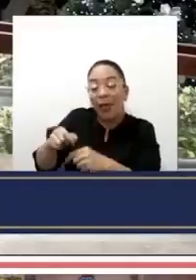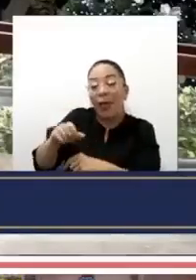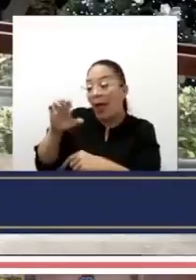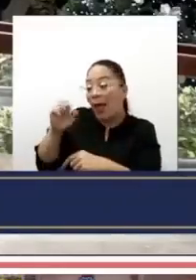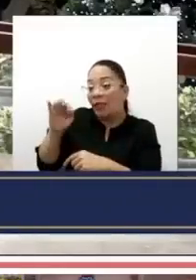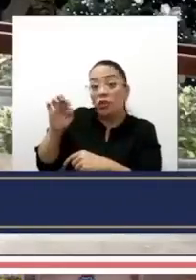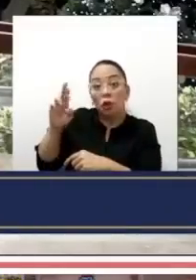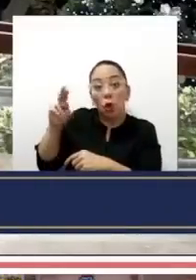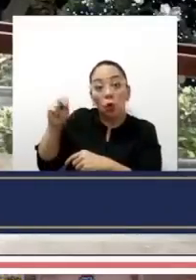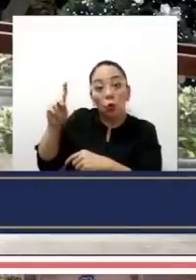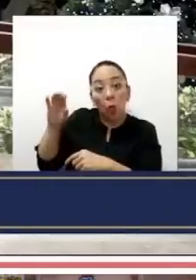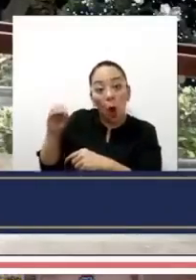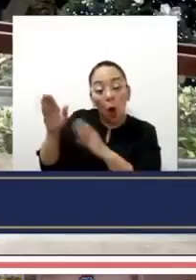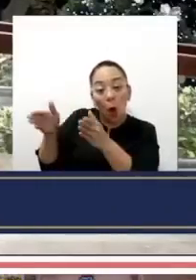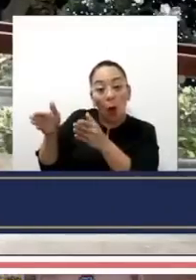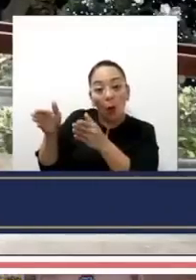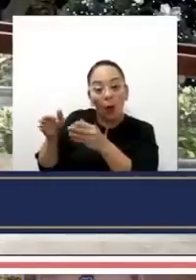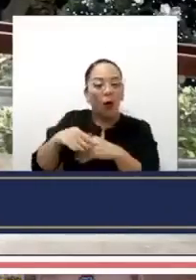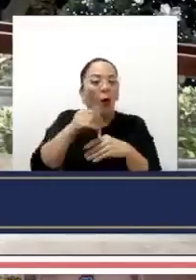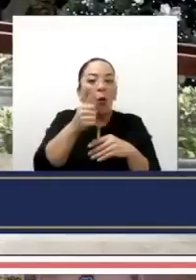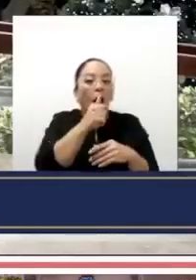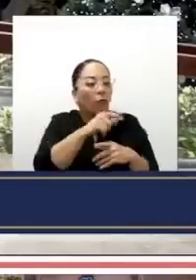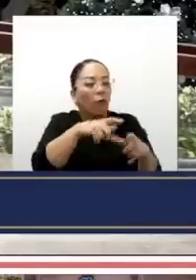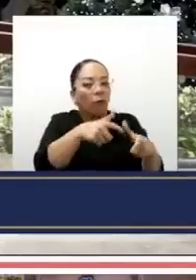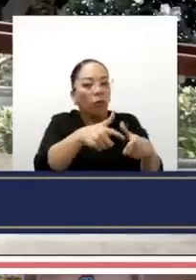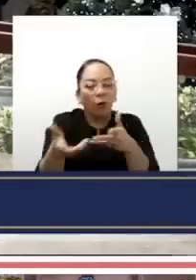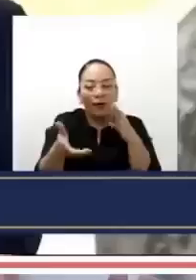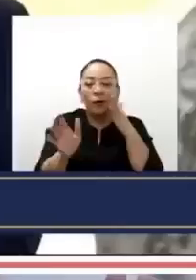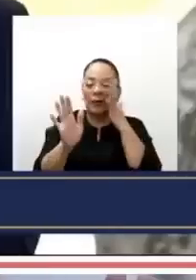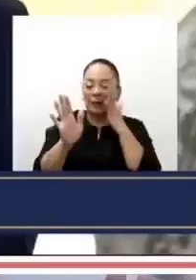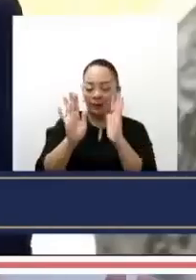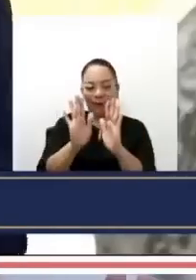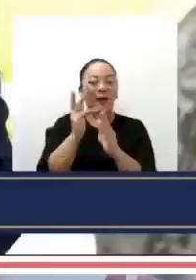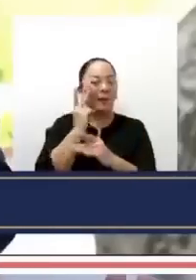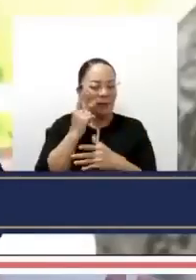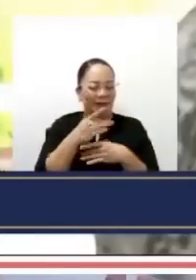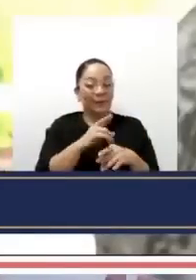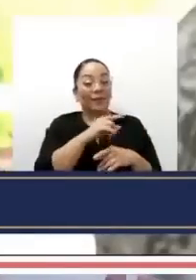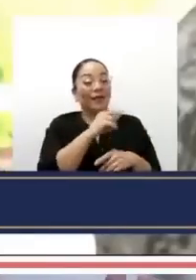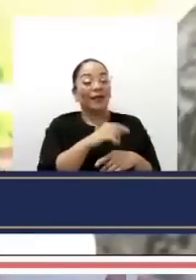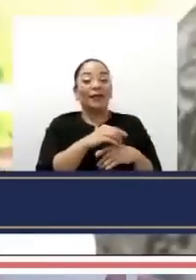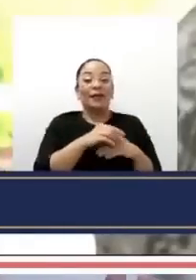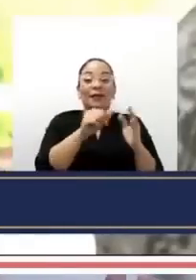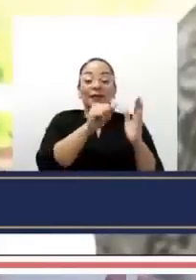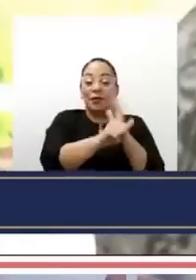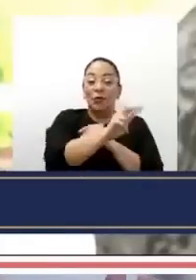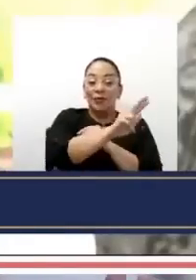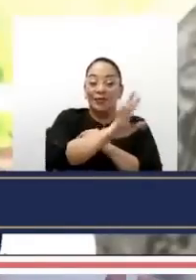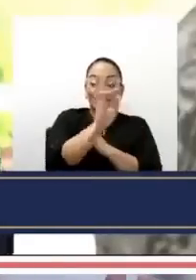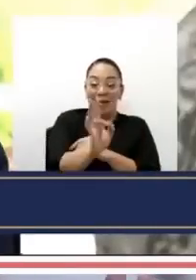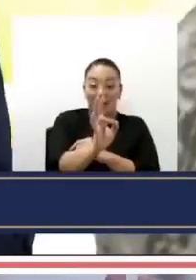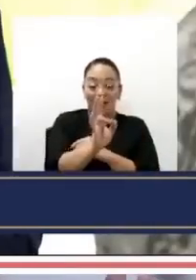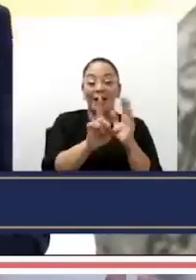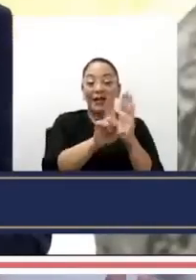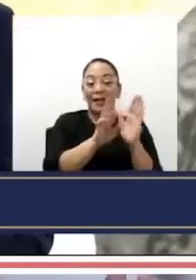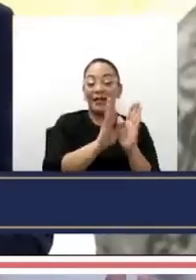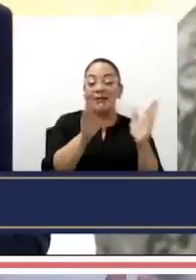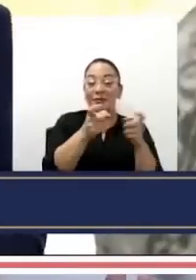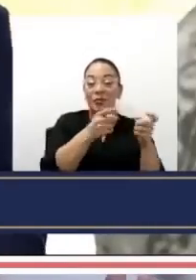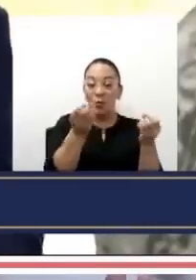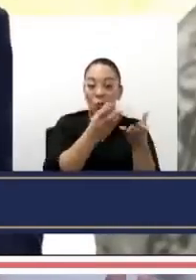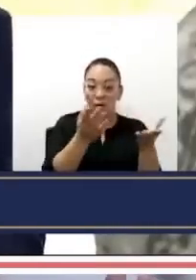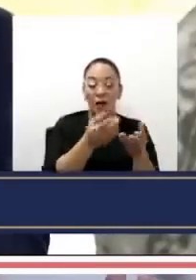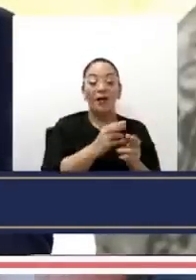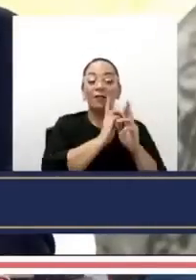el ministro. O tose o se le regó el agua. Pero le contestan y le dicen, el artículo 37 de la Ley General de la Administración